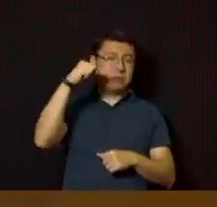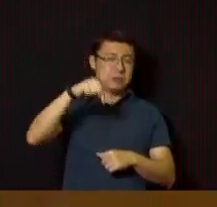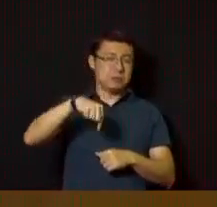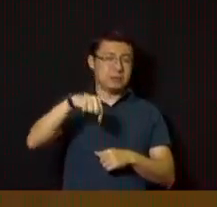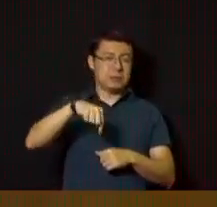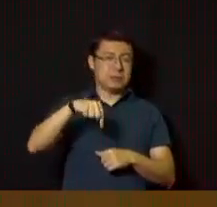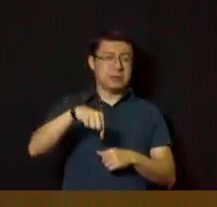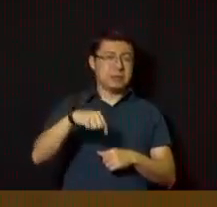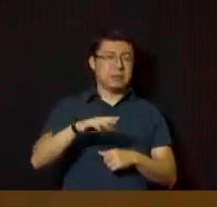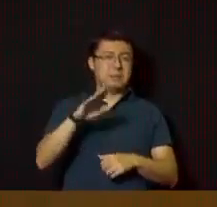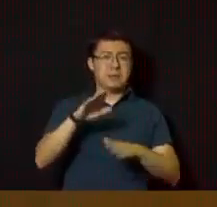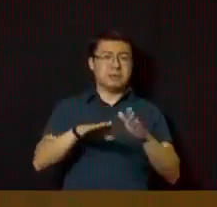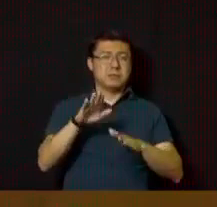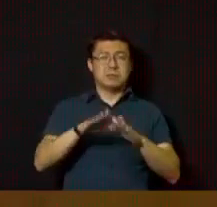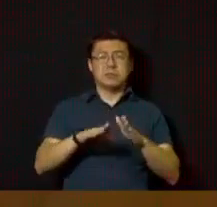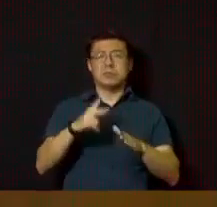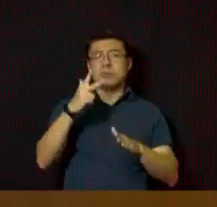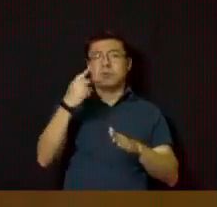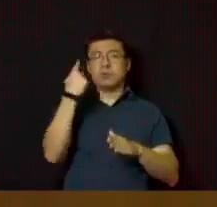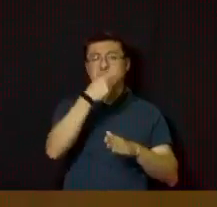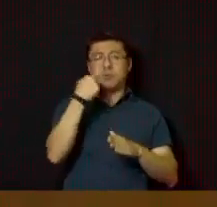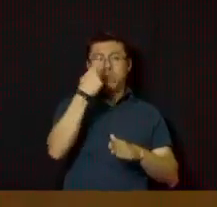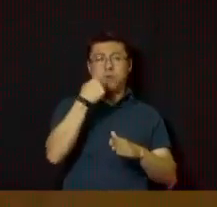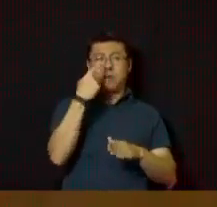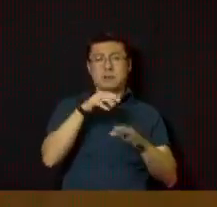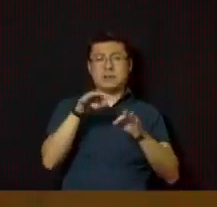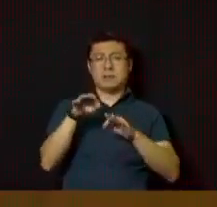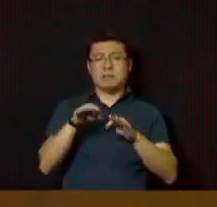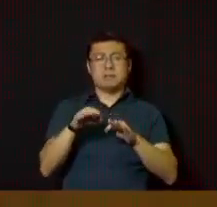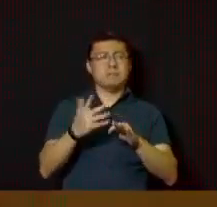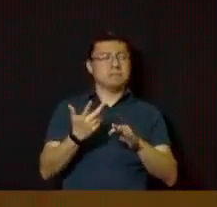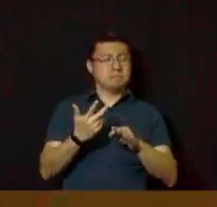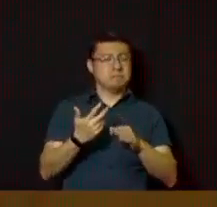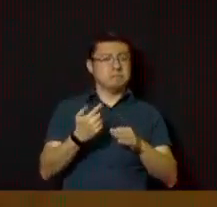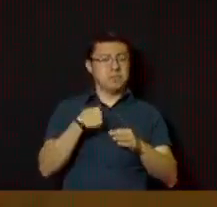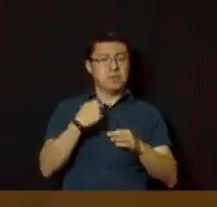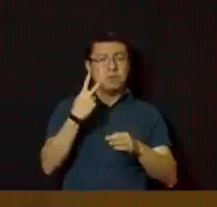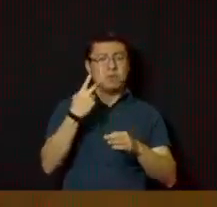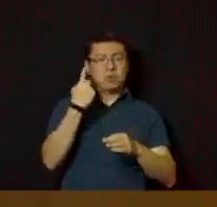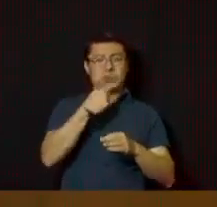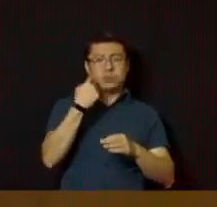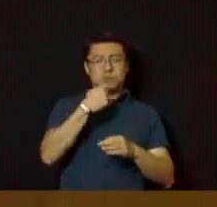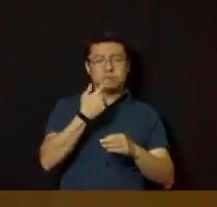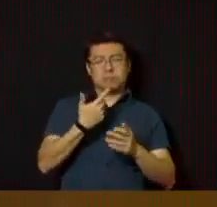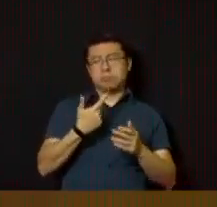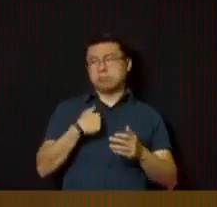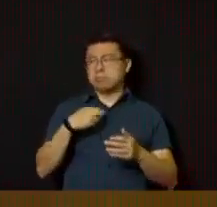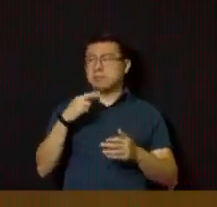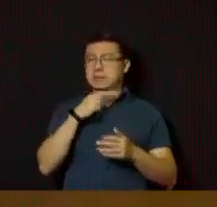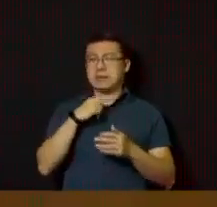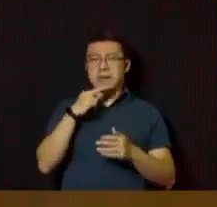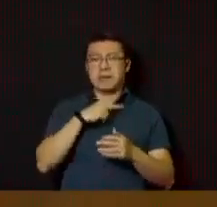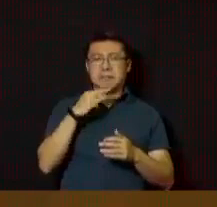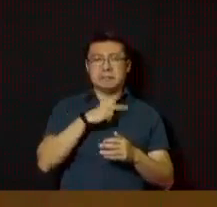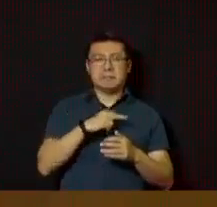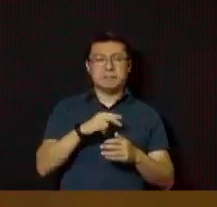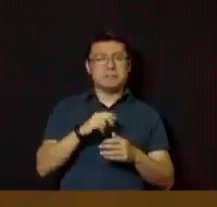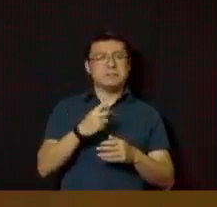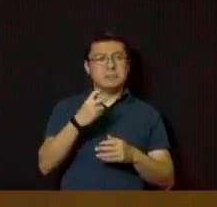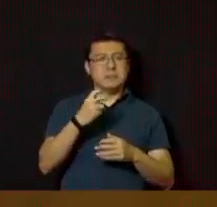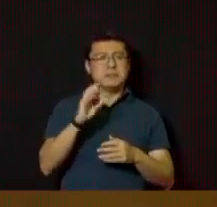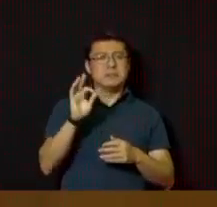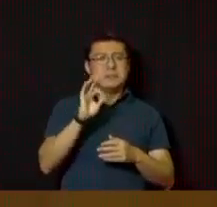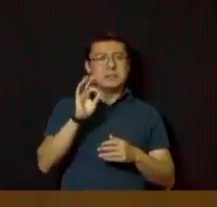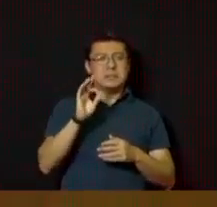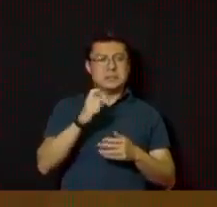en 8 horas de trabajo, ¿no? Y aquí en 2 horas pues ya lo estaba logrando, así que dije, con esto puedo pagar más rápido mis cuentas. Empecé